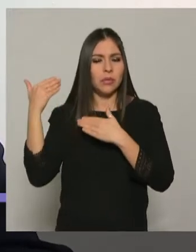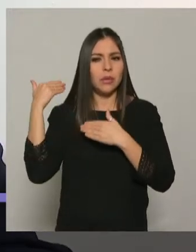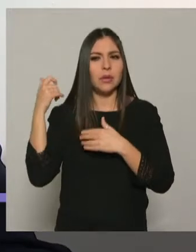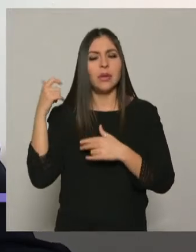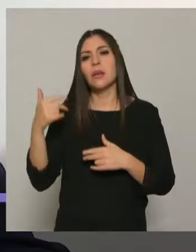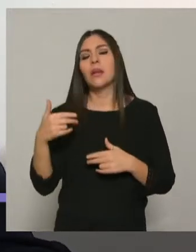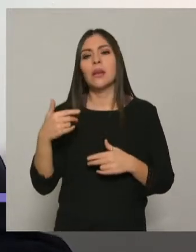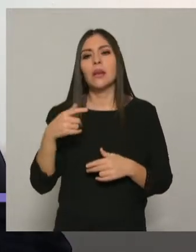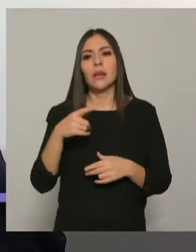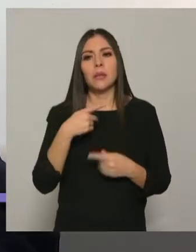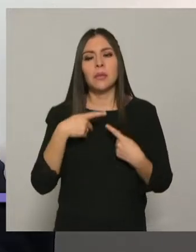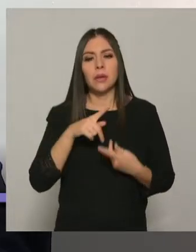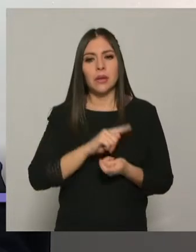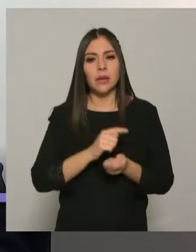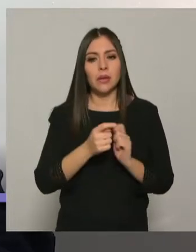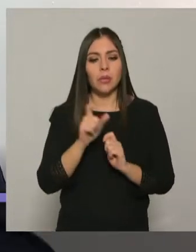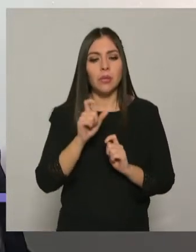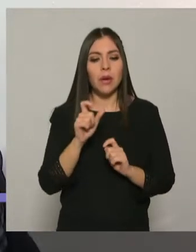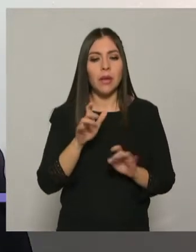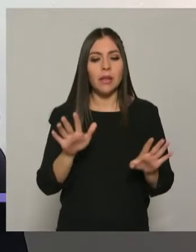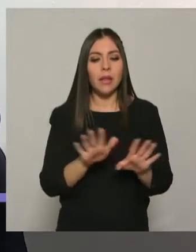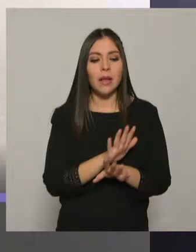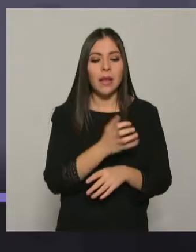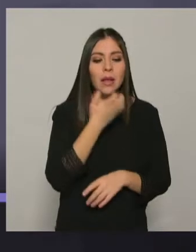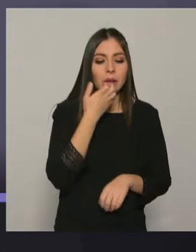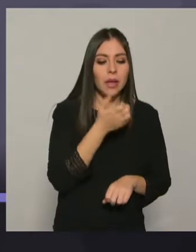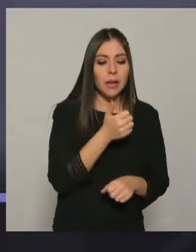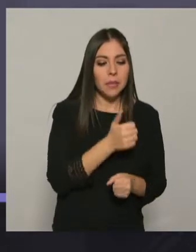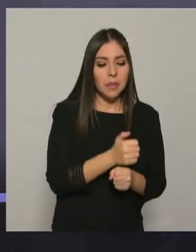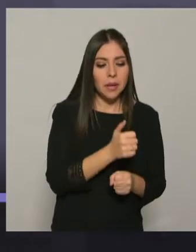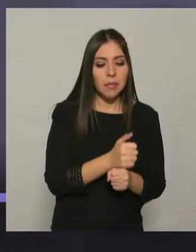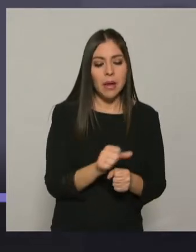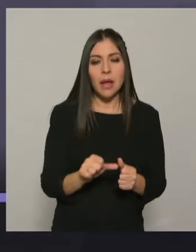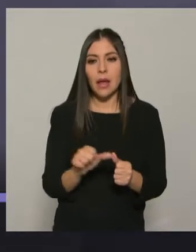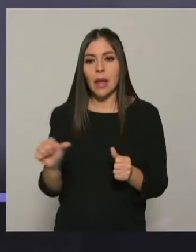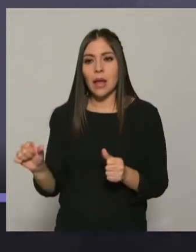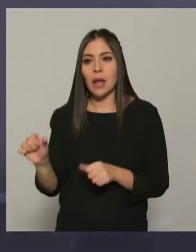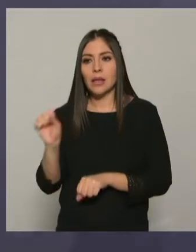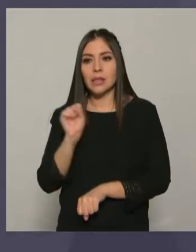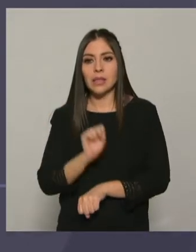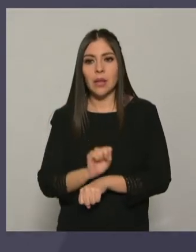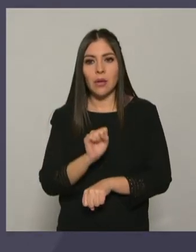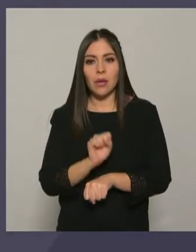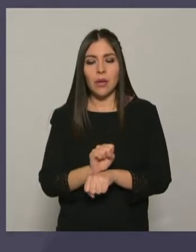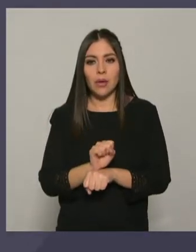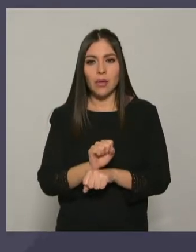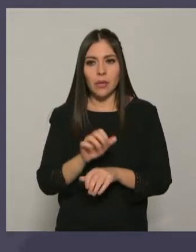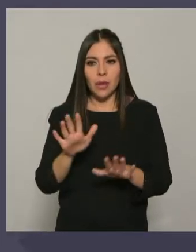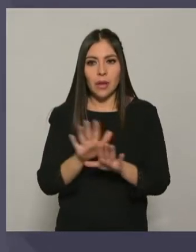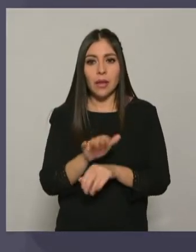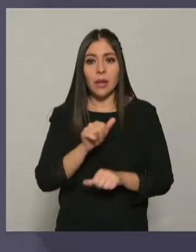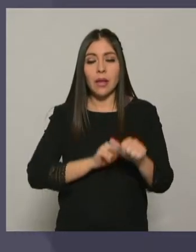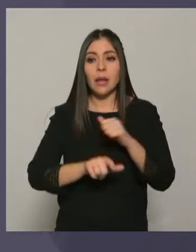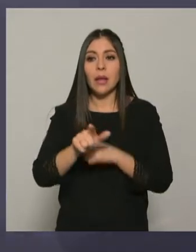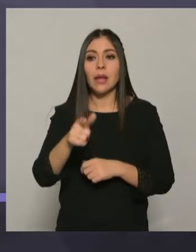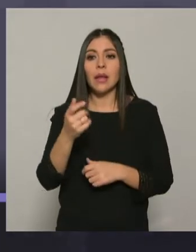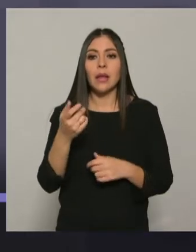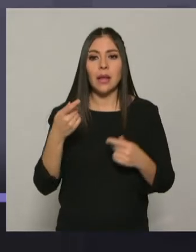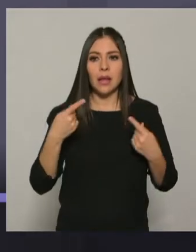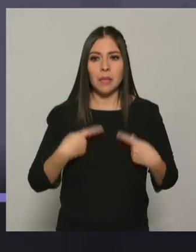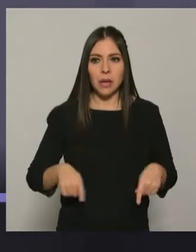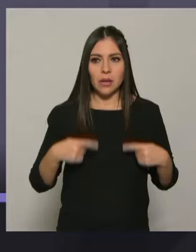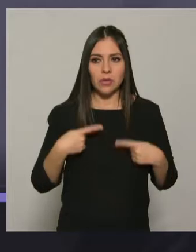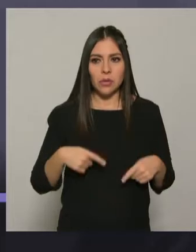la primaria a la secundaria, como se describen como una persona del sexo opuesto y no tienen